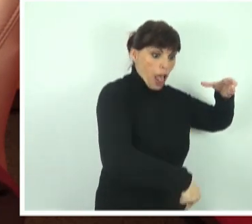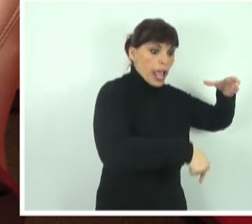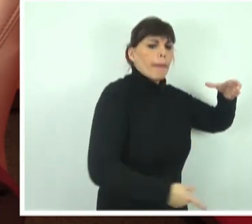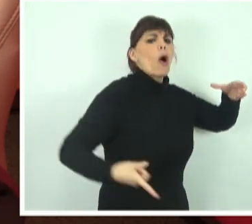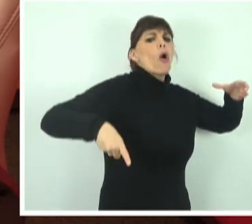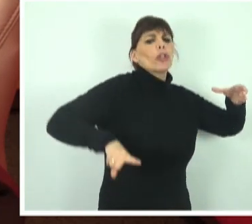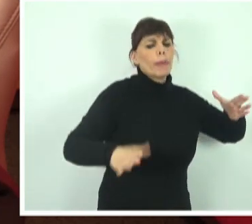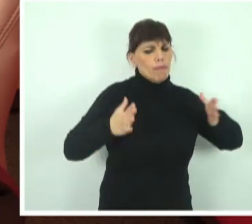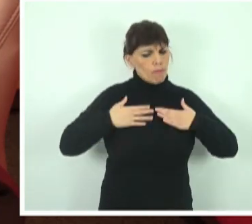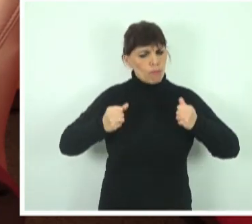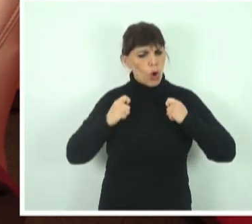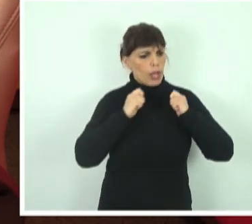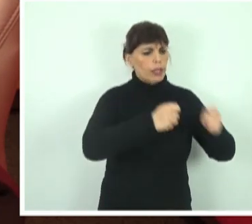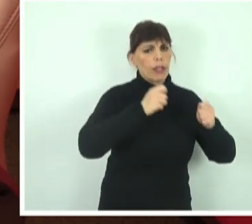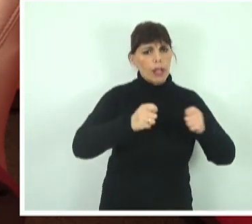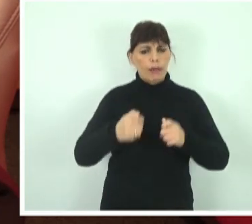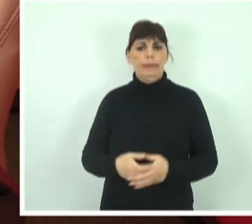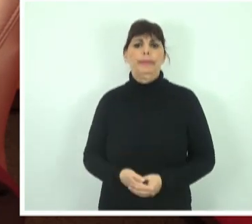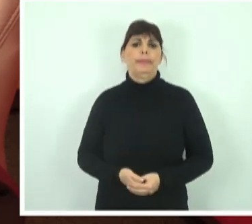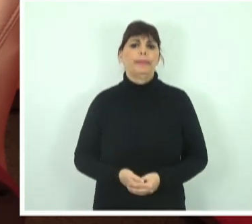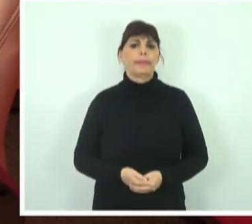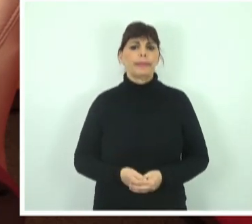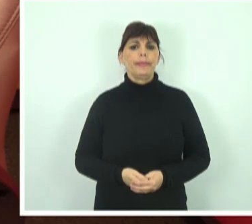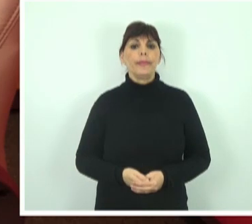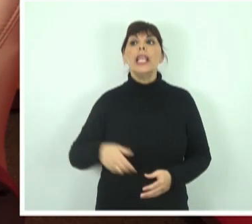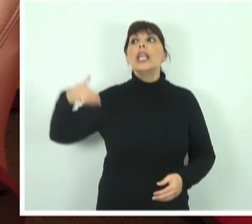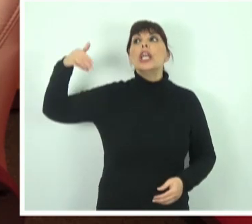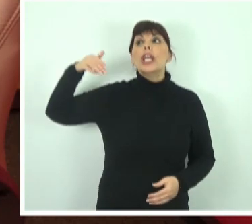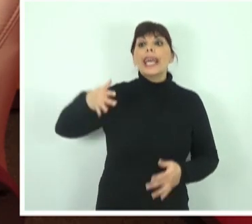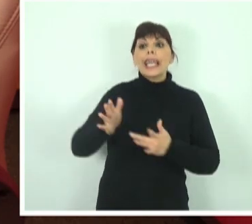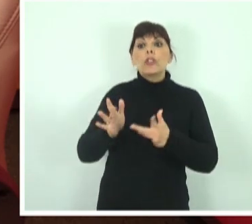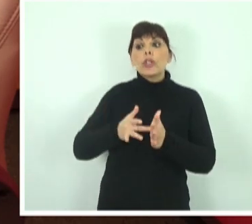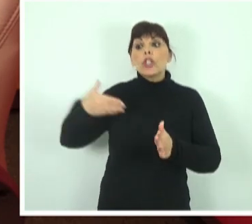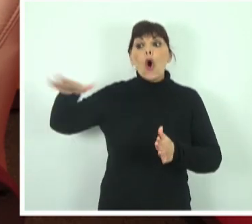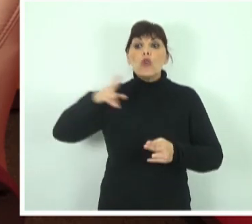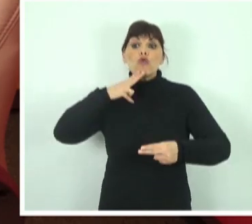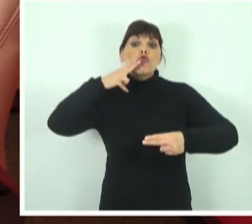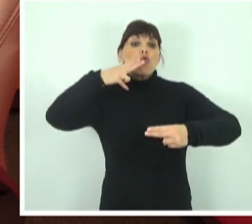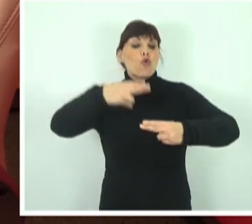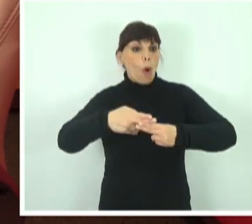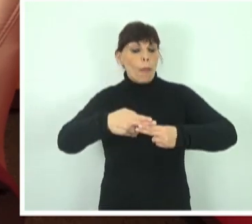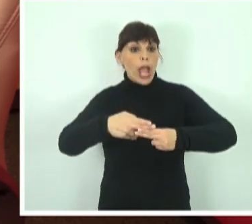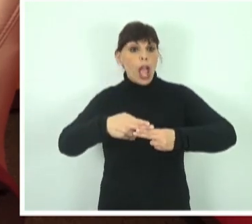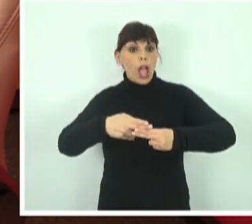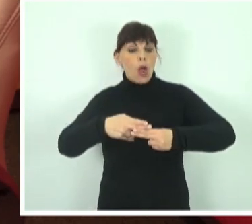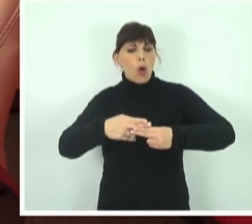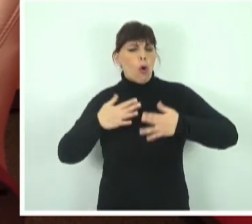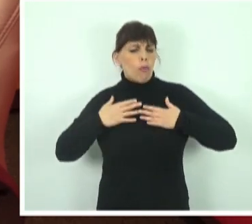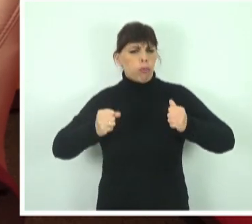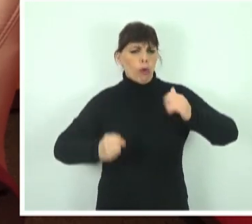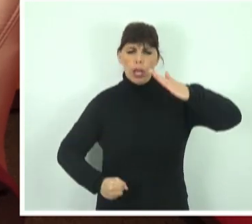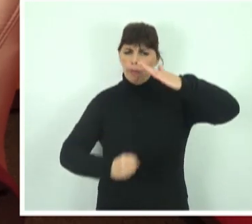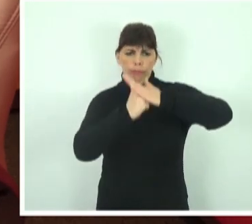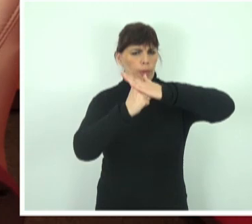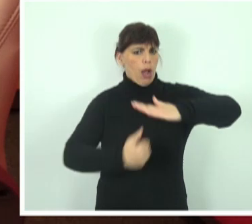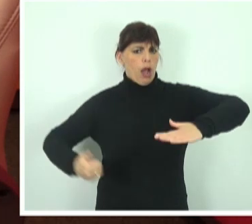está sobre todos los nombres, el nombre de Jesucristo. Cuando Jesucristo